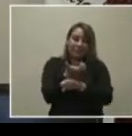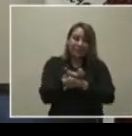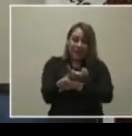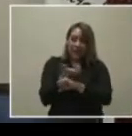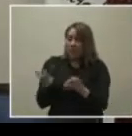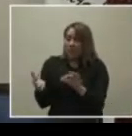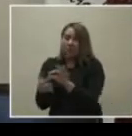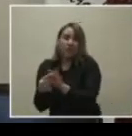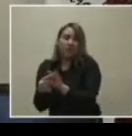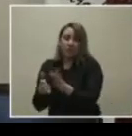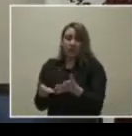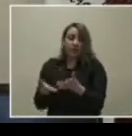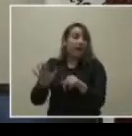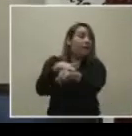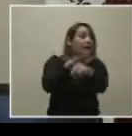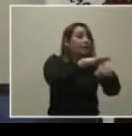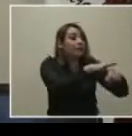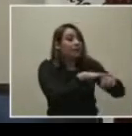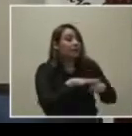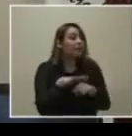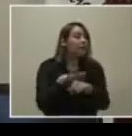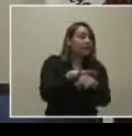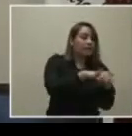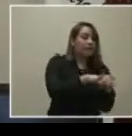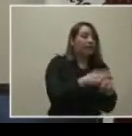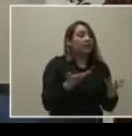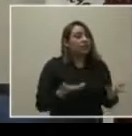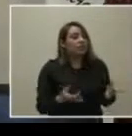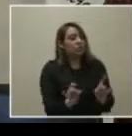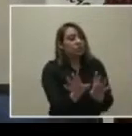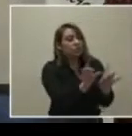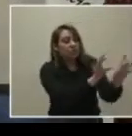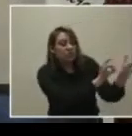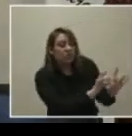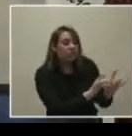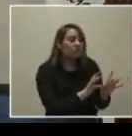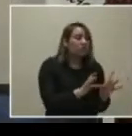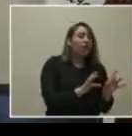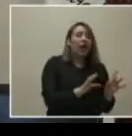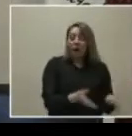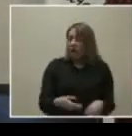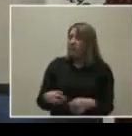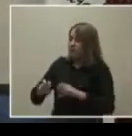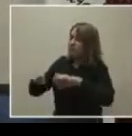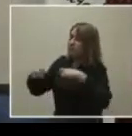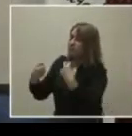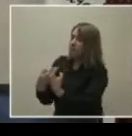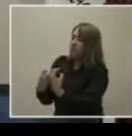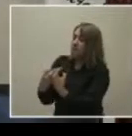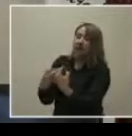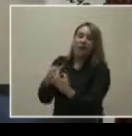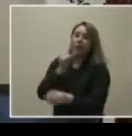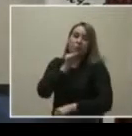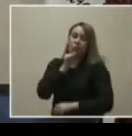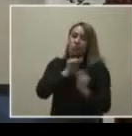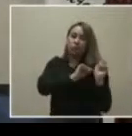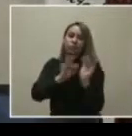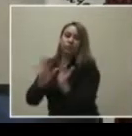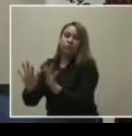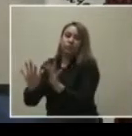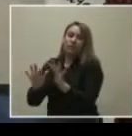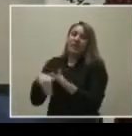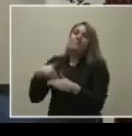por la convocatoria, por los hechos ocurridos, se pospuso esa reunión